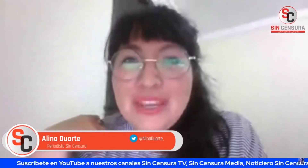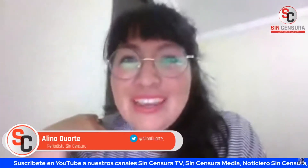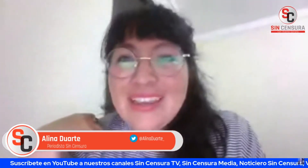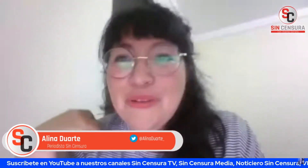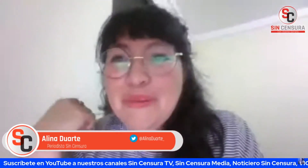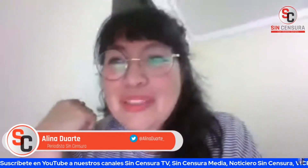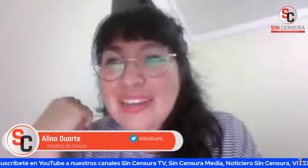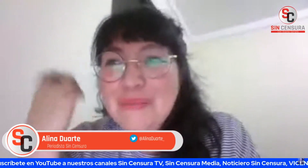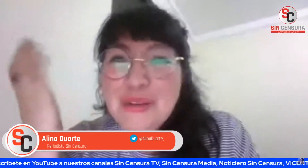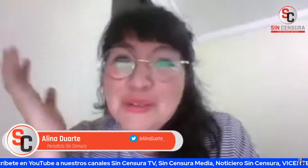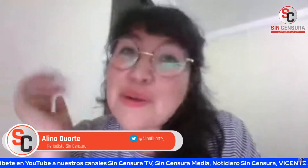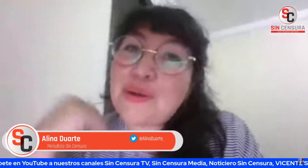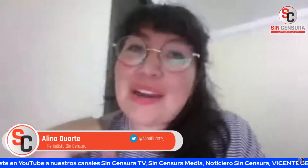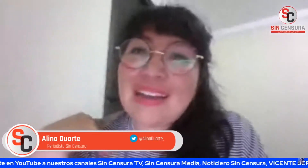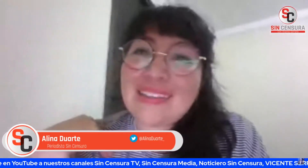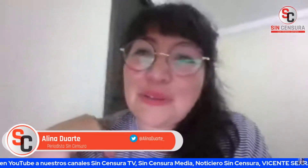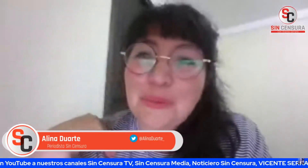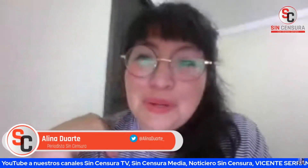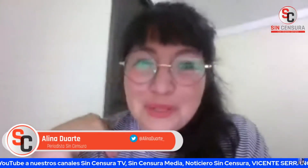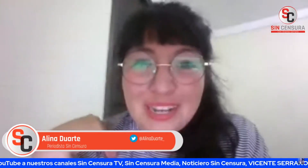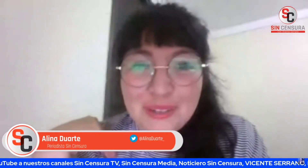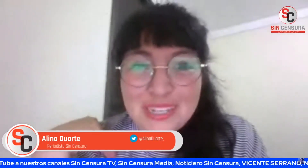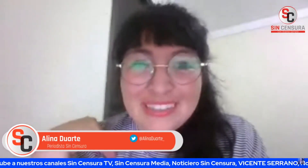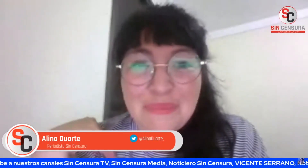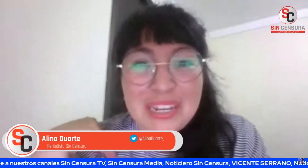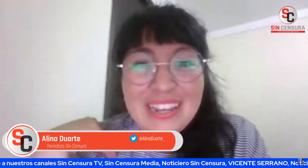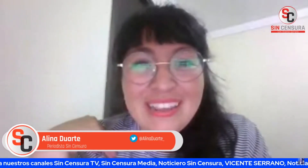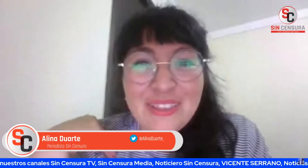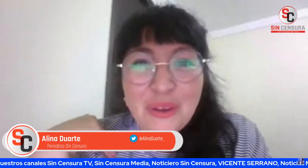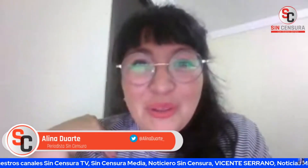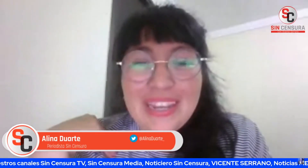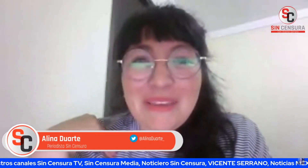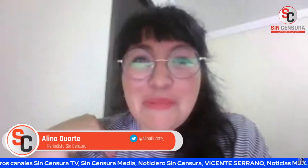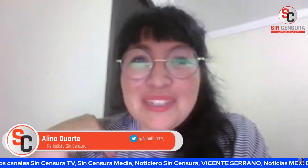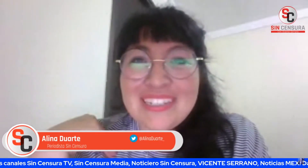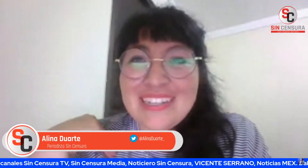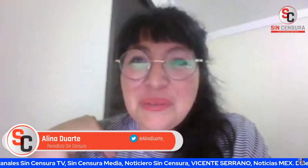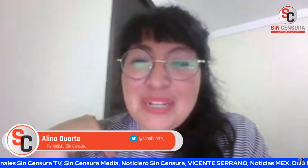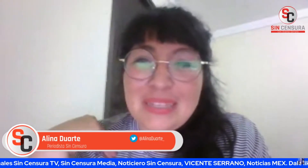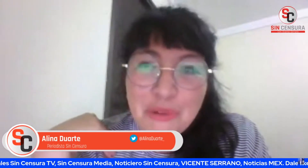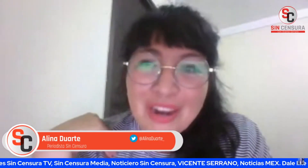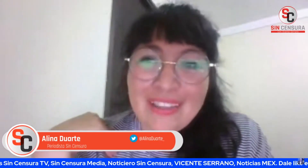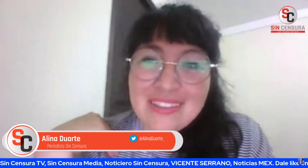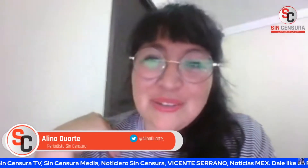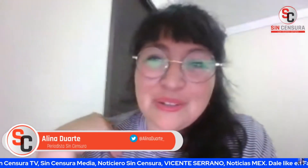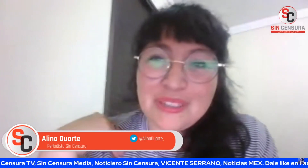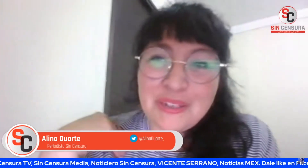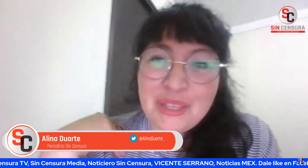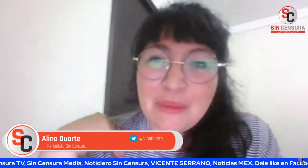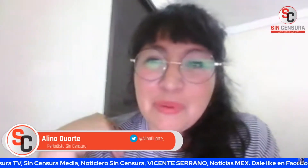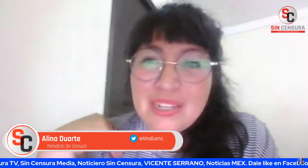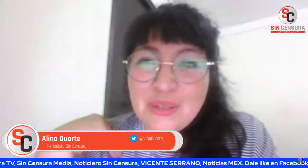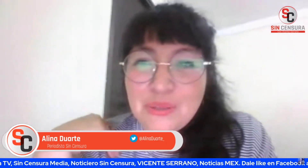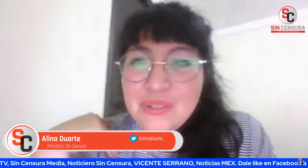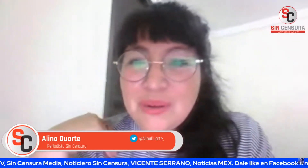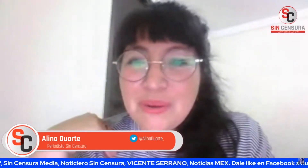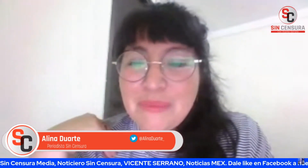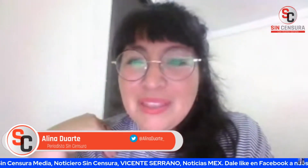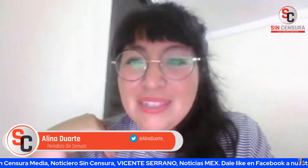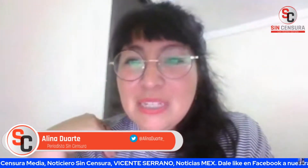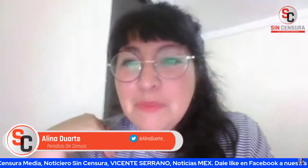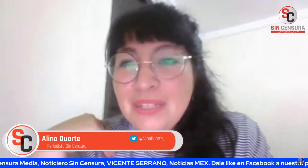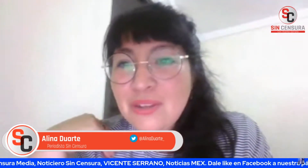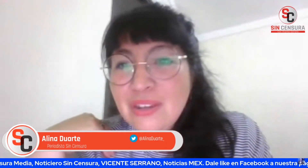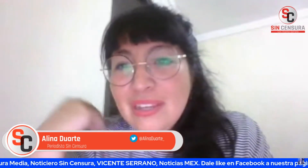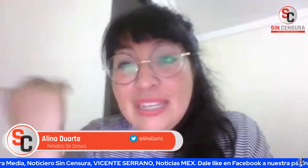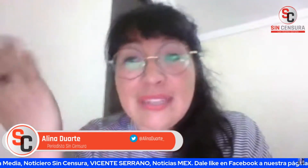abrazo nuevamente, Jaime, no solo a título personal, yo sé que también todo el equipo de Sin Censura está muy agradecido contigo de que puedas conducir